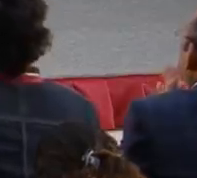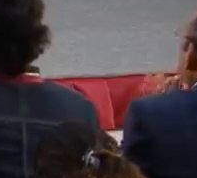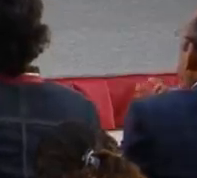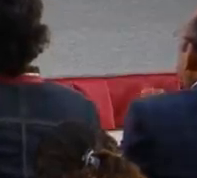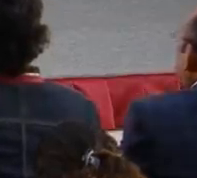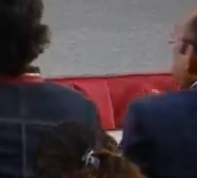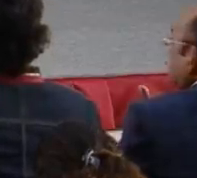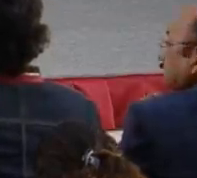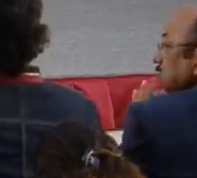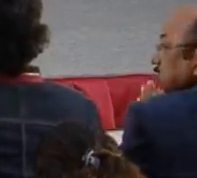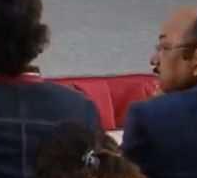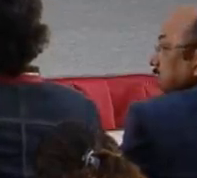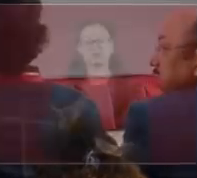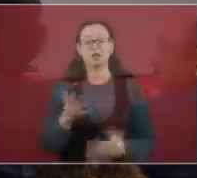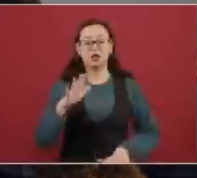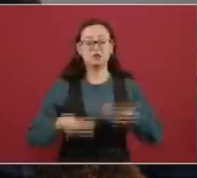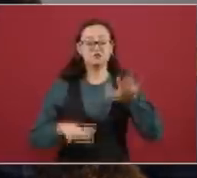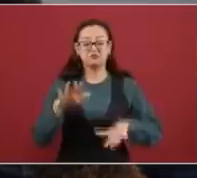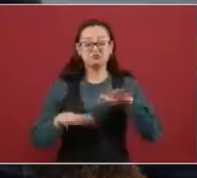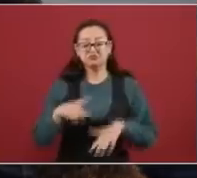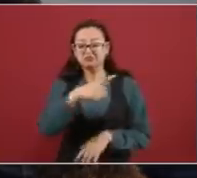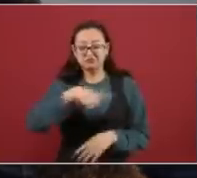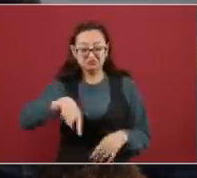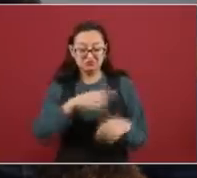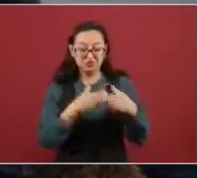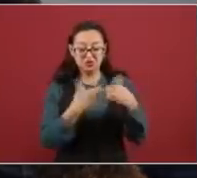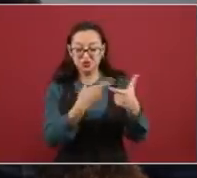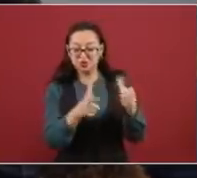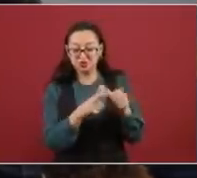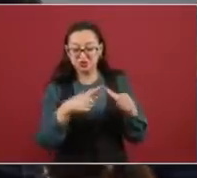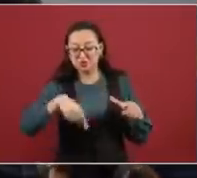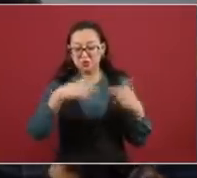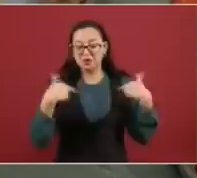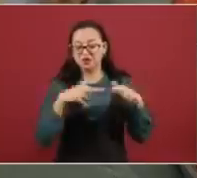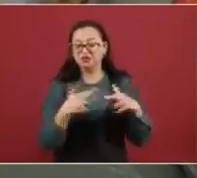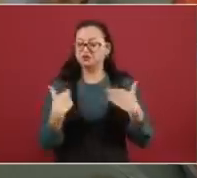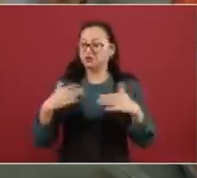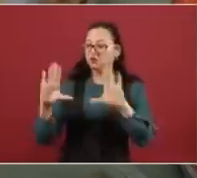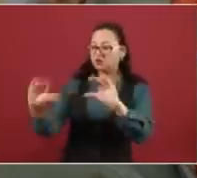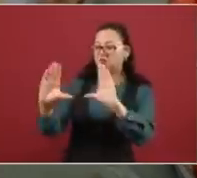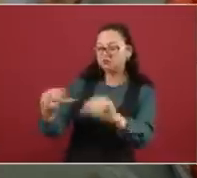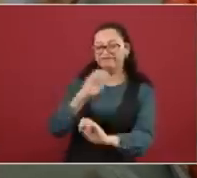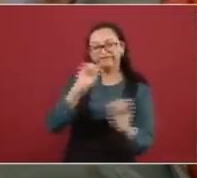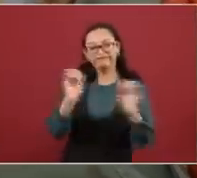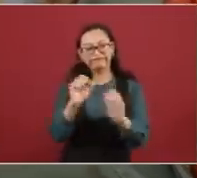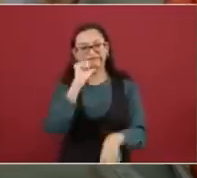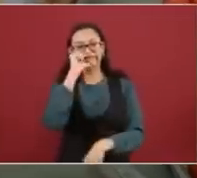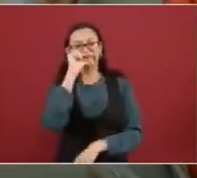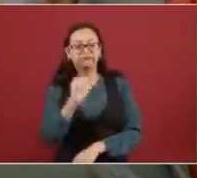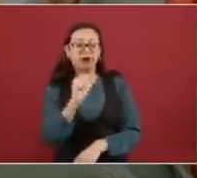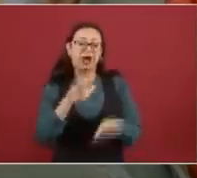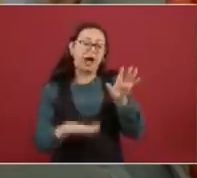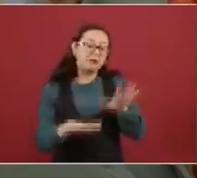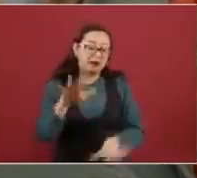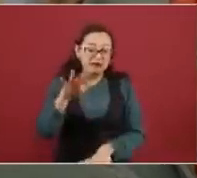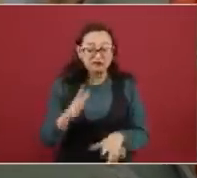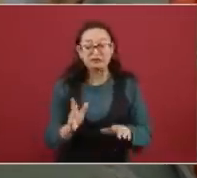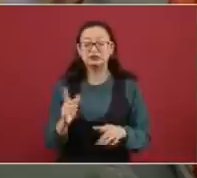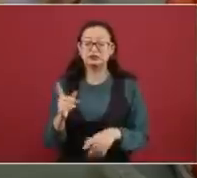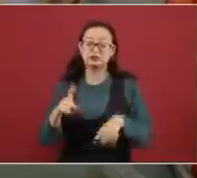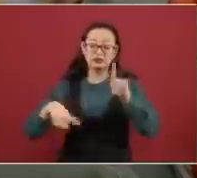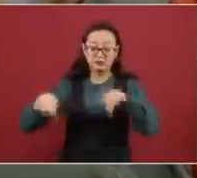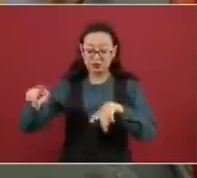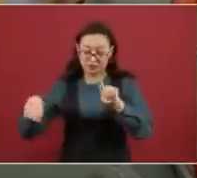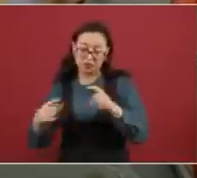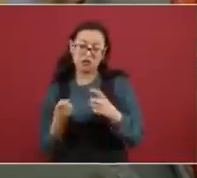Ante la amenaza del mandatario estadounidense Donald Trump de cerrar la frontera, el presidente Andrés Manuel López Obrador dijo que no adelantará vísperas y